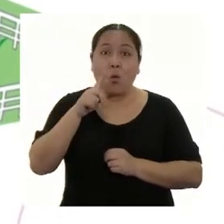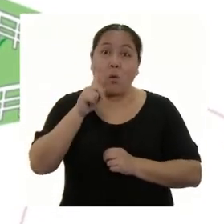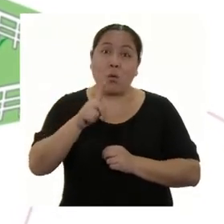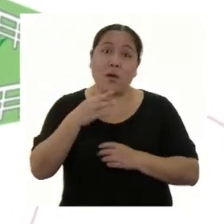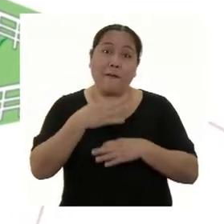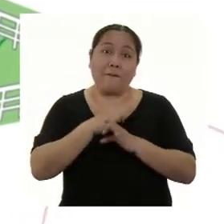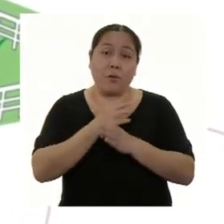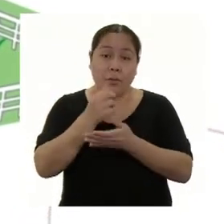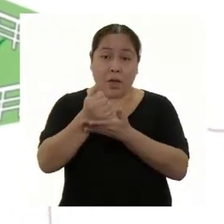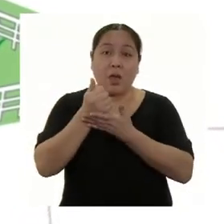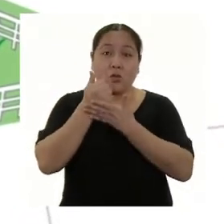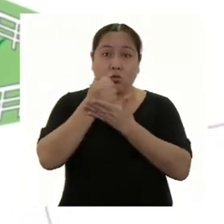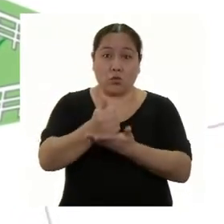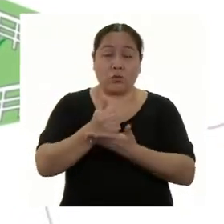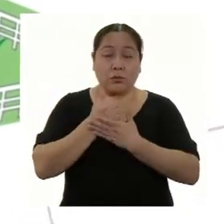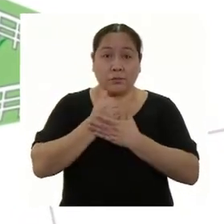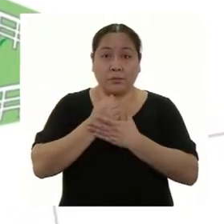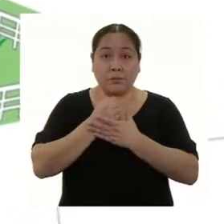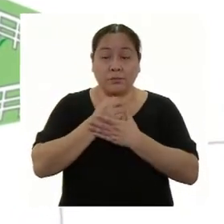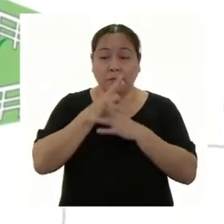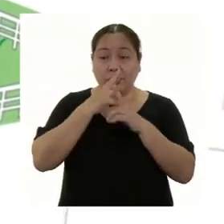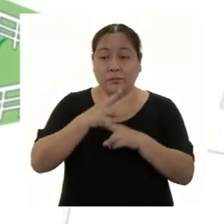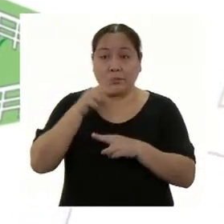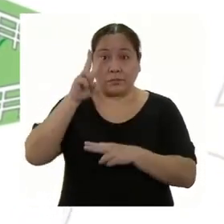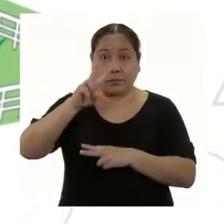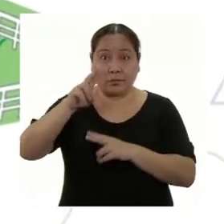poder ayudarme a responder estas 2 dudas?